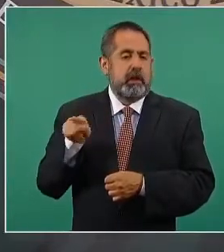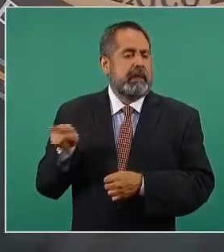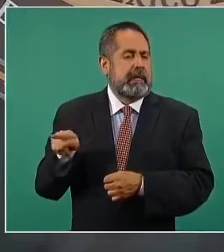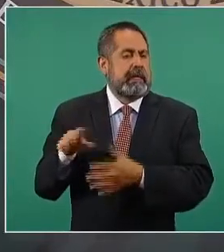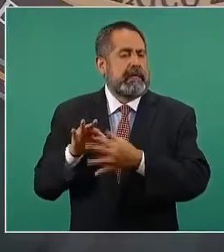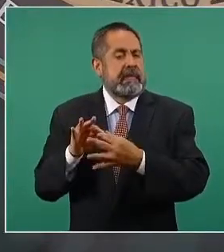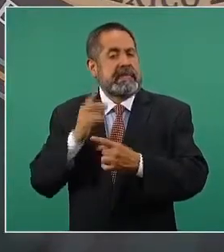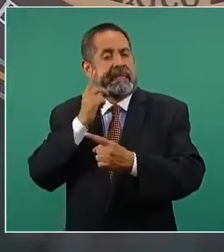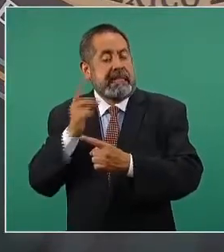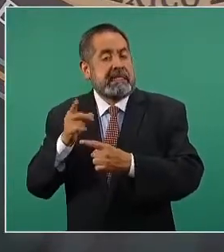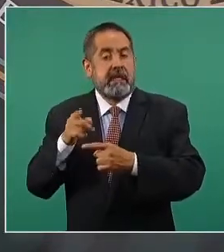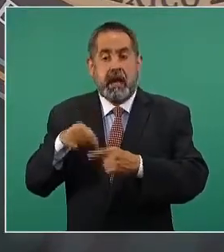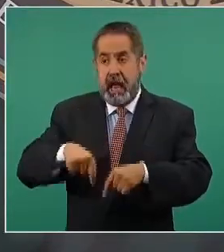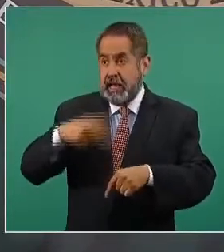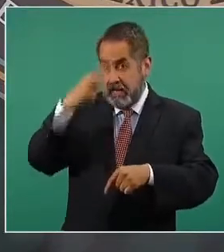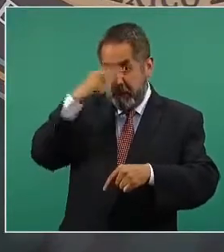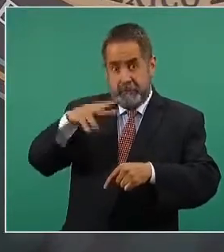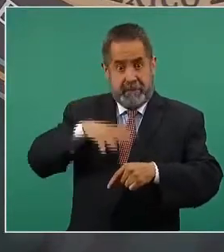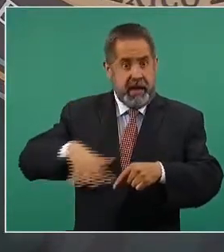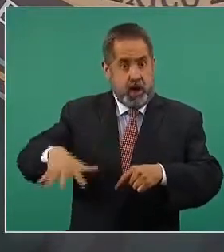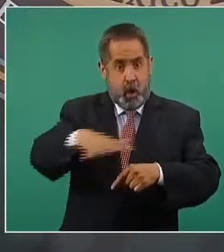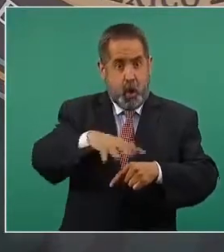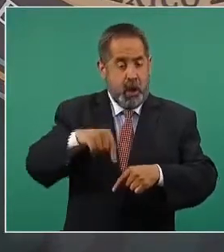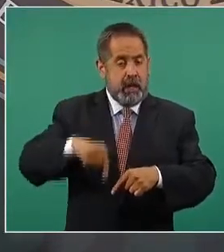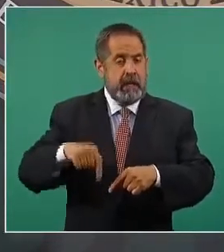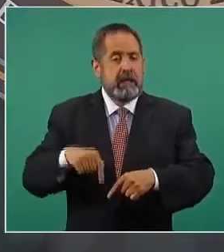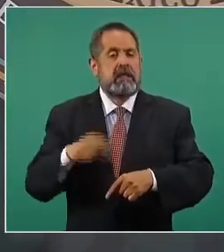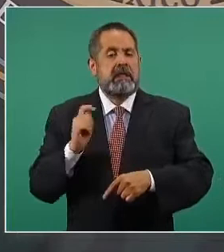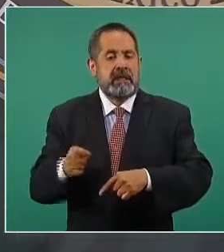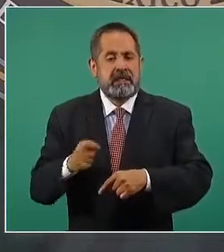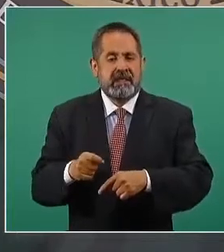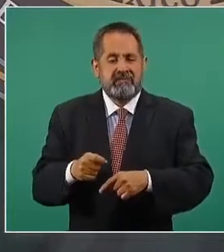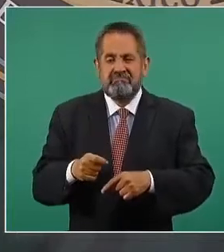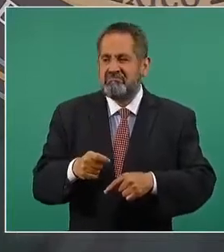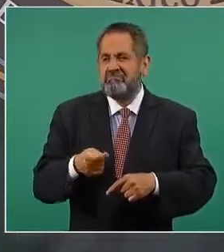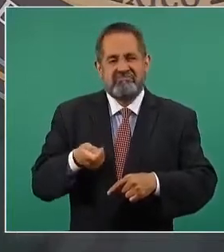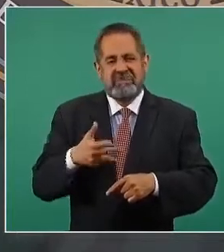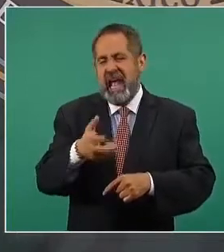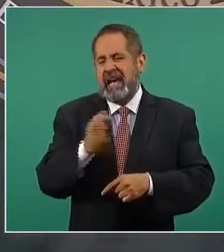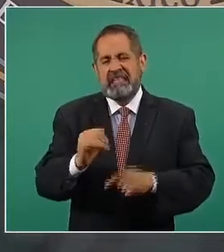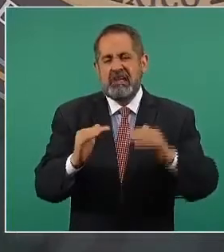comentaba que México era el país de la desigualdad.